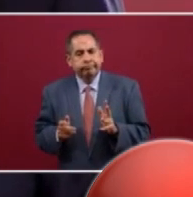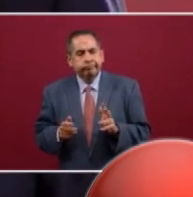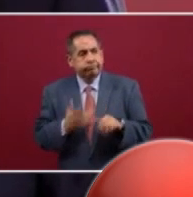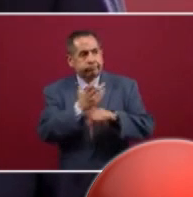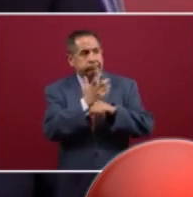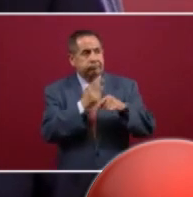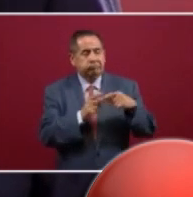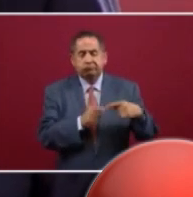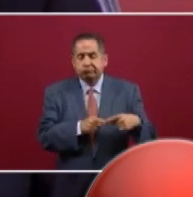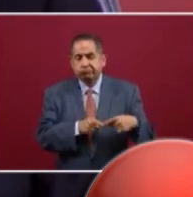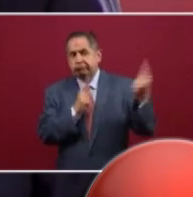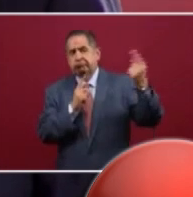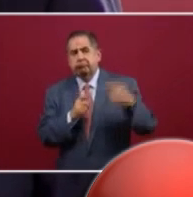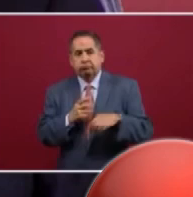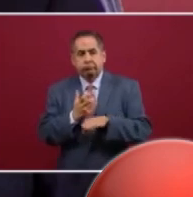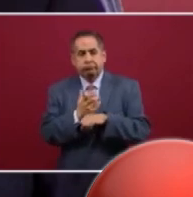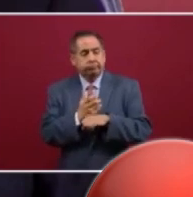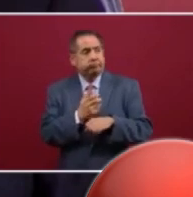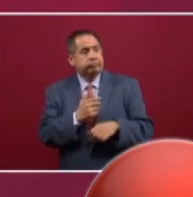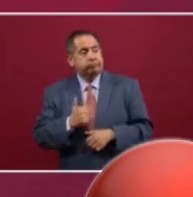Estados Unidos y con Canadá.